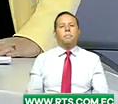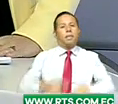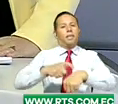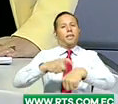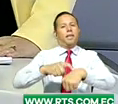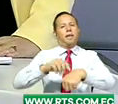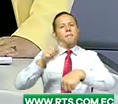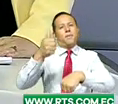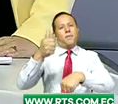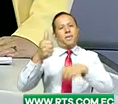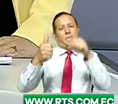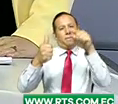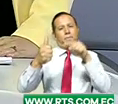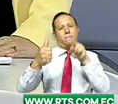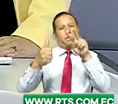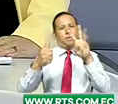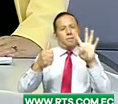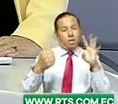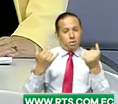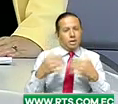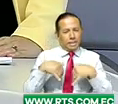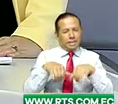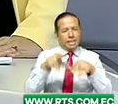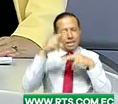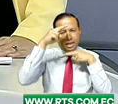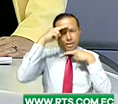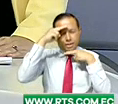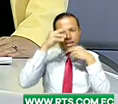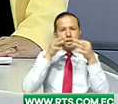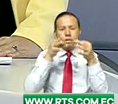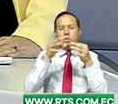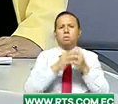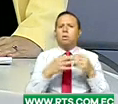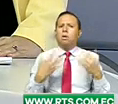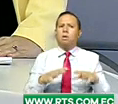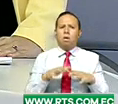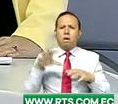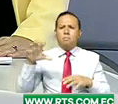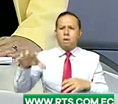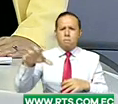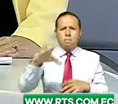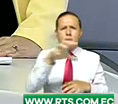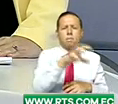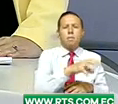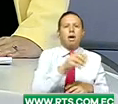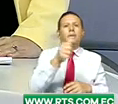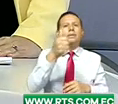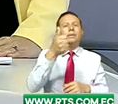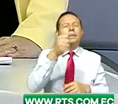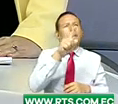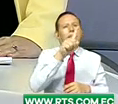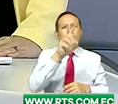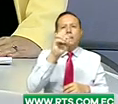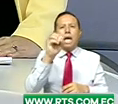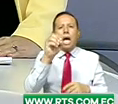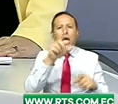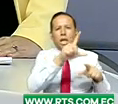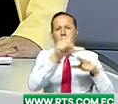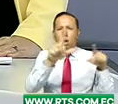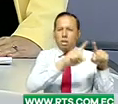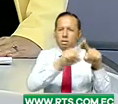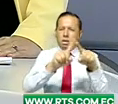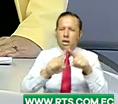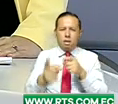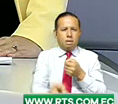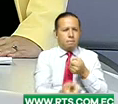horas con 24 minutos, seguimos con más noticias. Amigos, 100 huecas se han inscrito en la feria gastronómica más importante